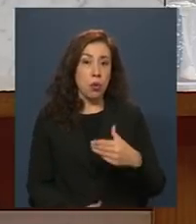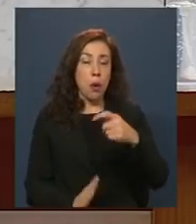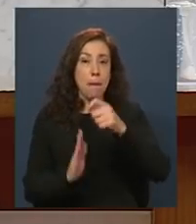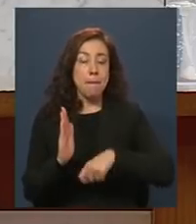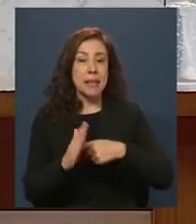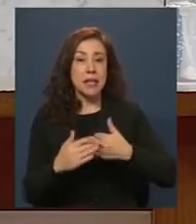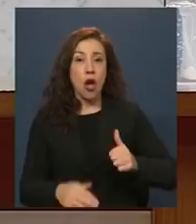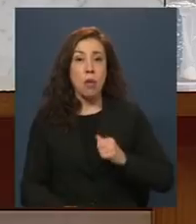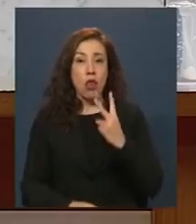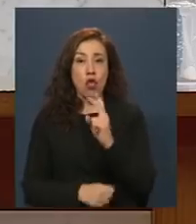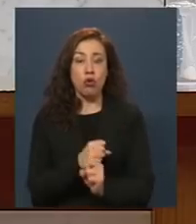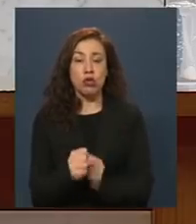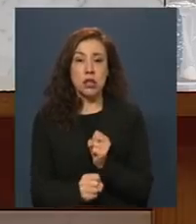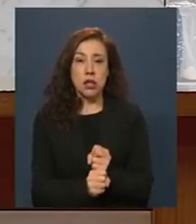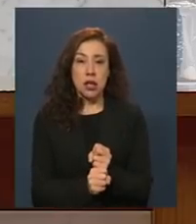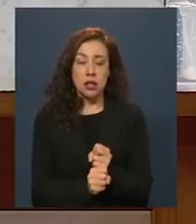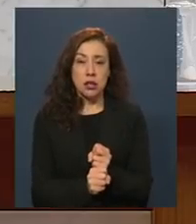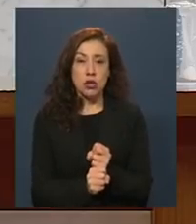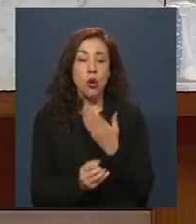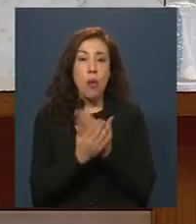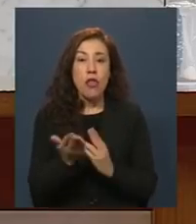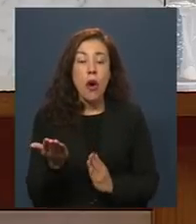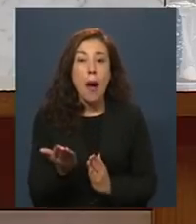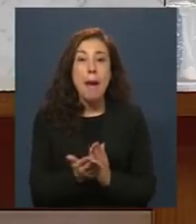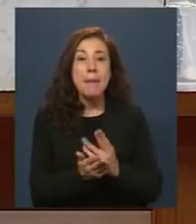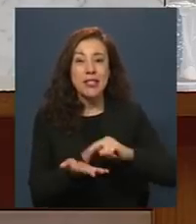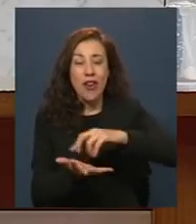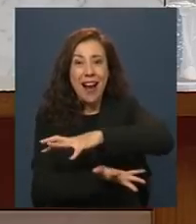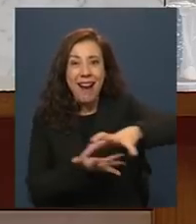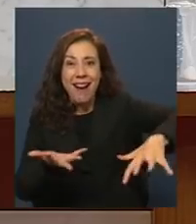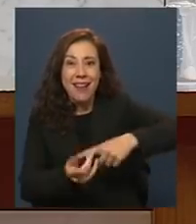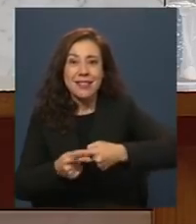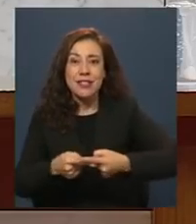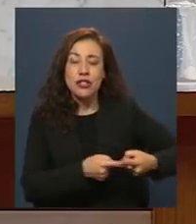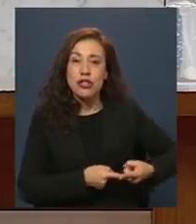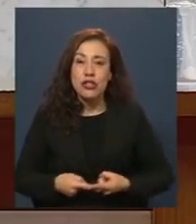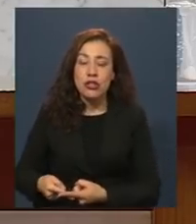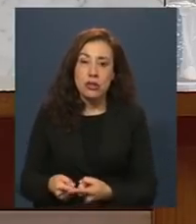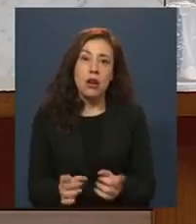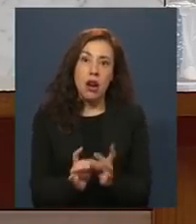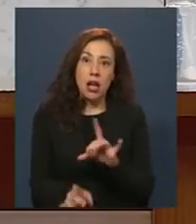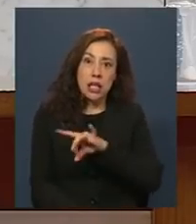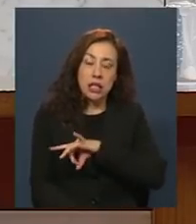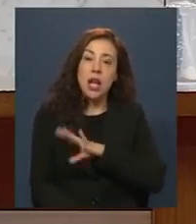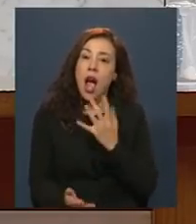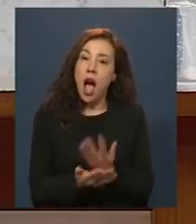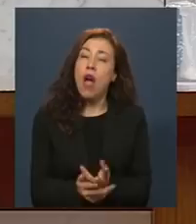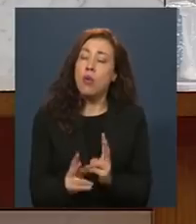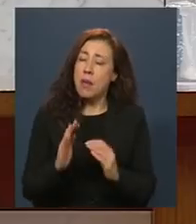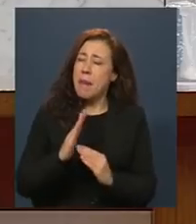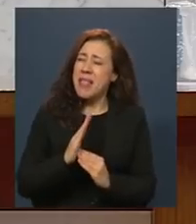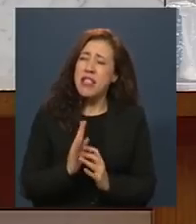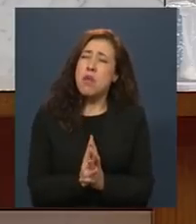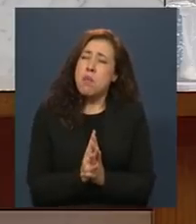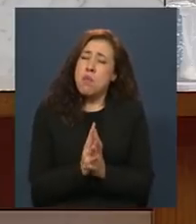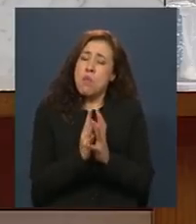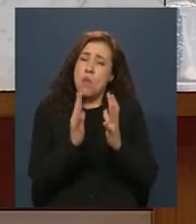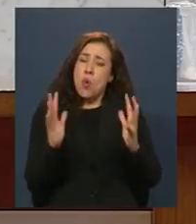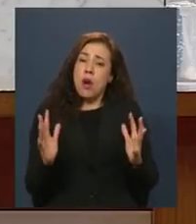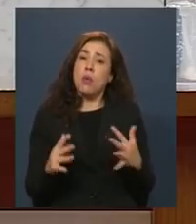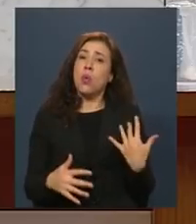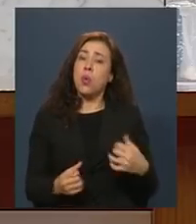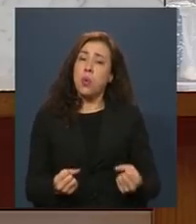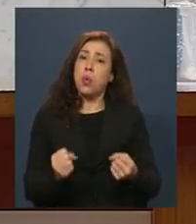a cumplir 2 años desde el inicio del estallido social. Y es claro que Chile tiene una gran deuda en cuanto a las